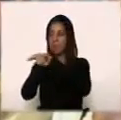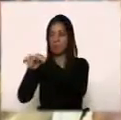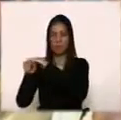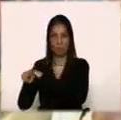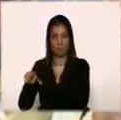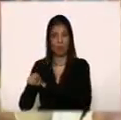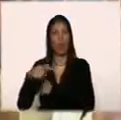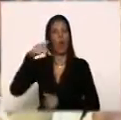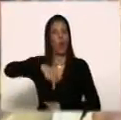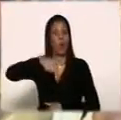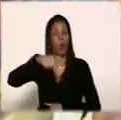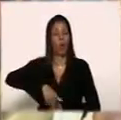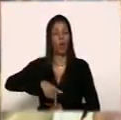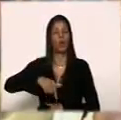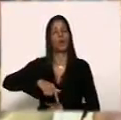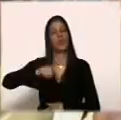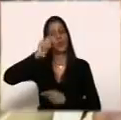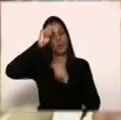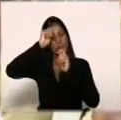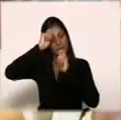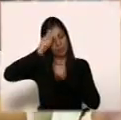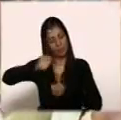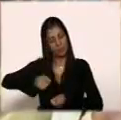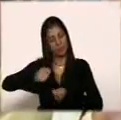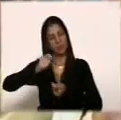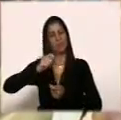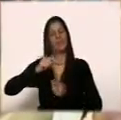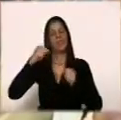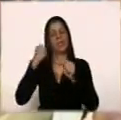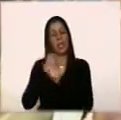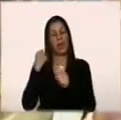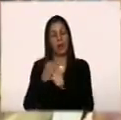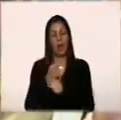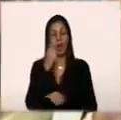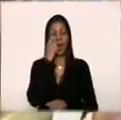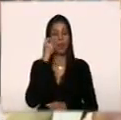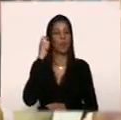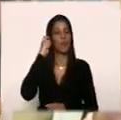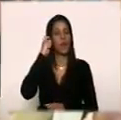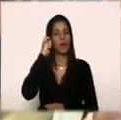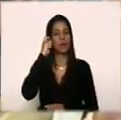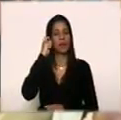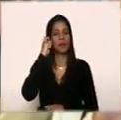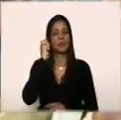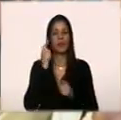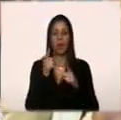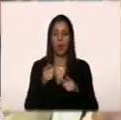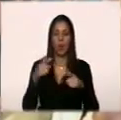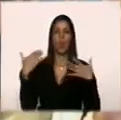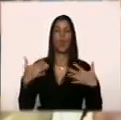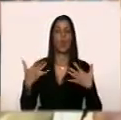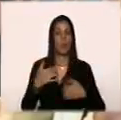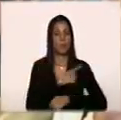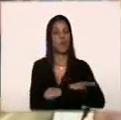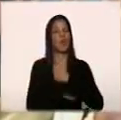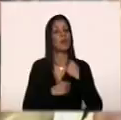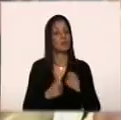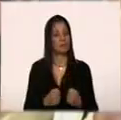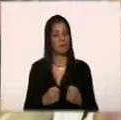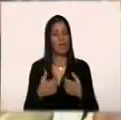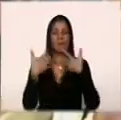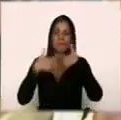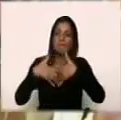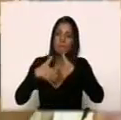menos, reconocemos en nuestros trabajadores y nuestras trabajadoras la capacidad no solo de